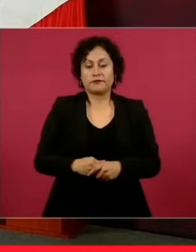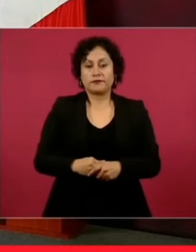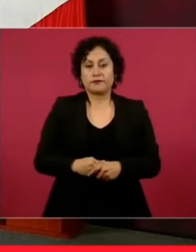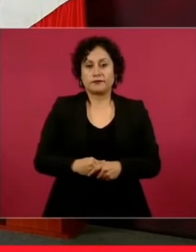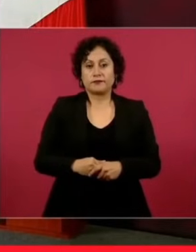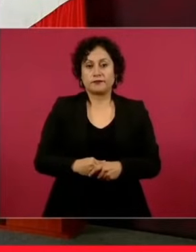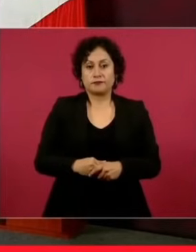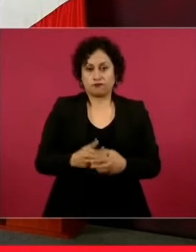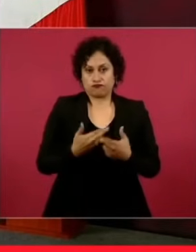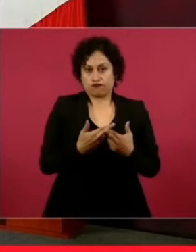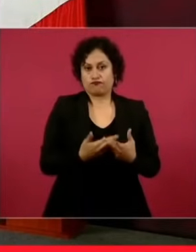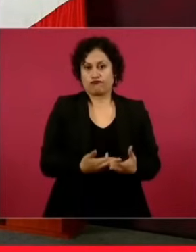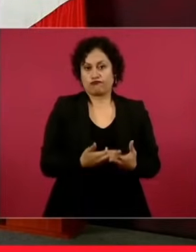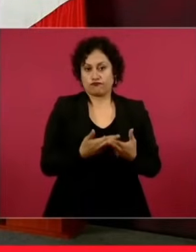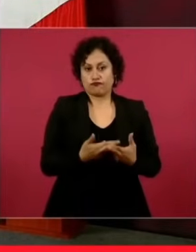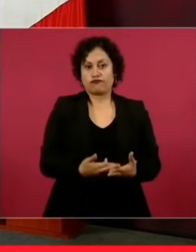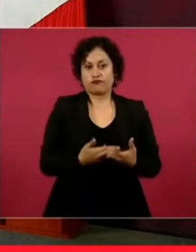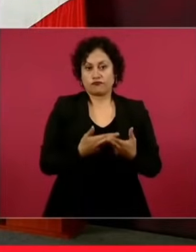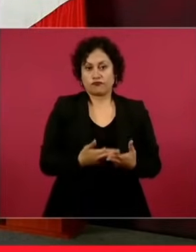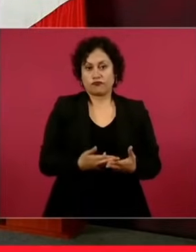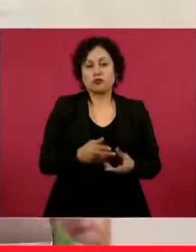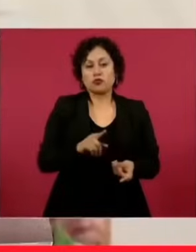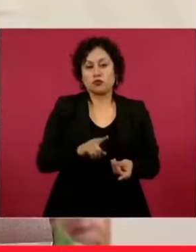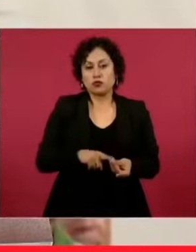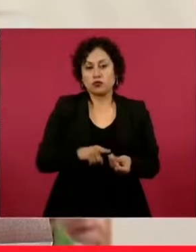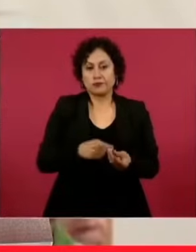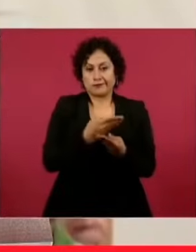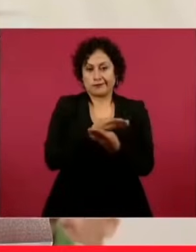de reservas del Banco de México,